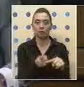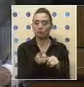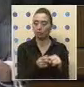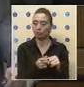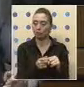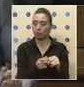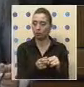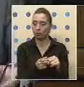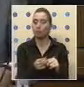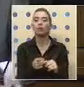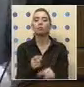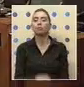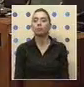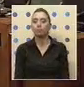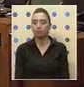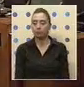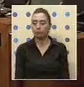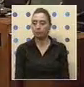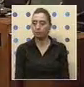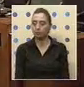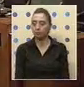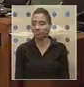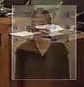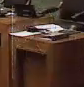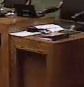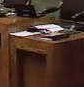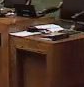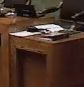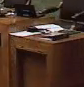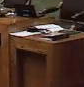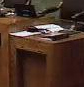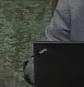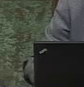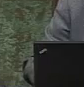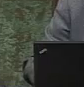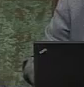tienen. Diputado, señor Walker.